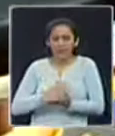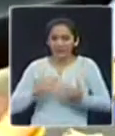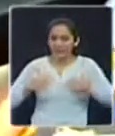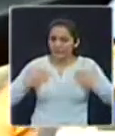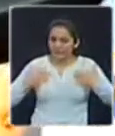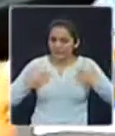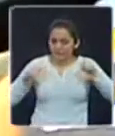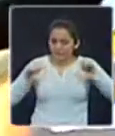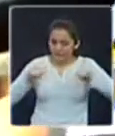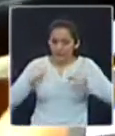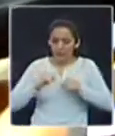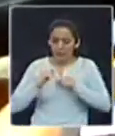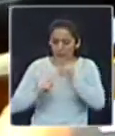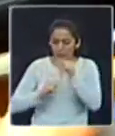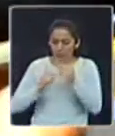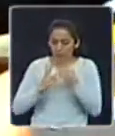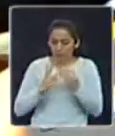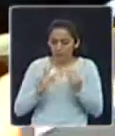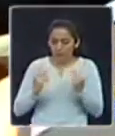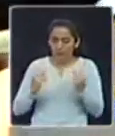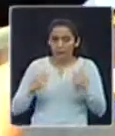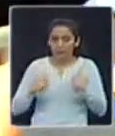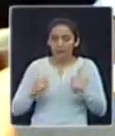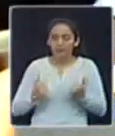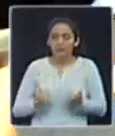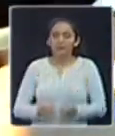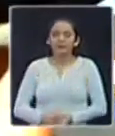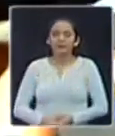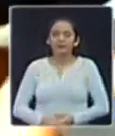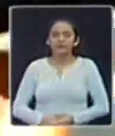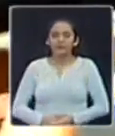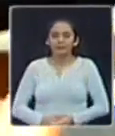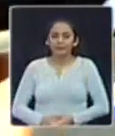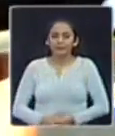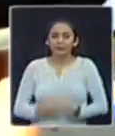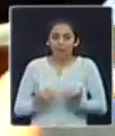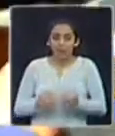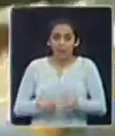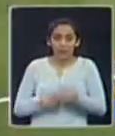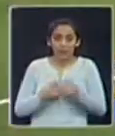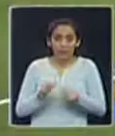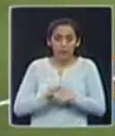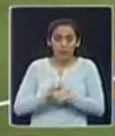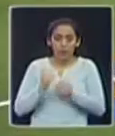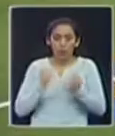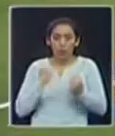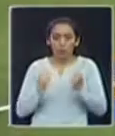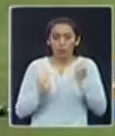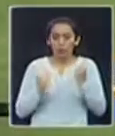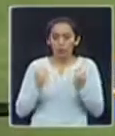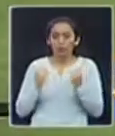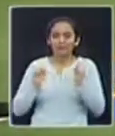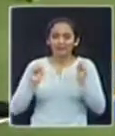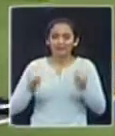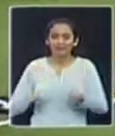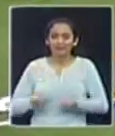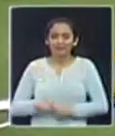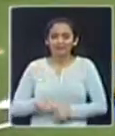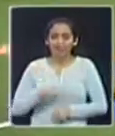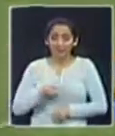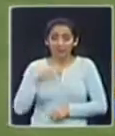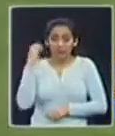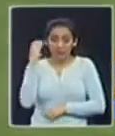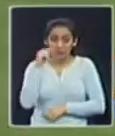porque me estoy recuperando muy bien y listo para para empezar a trotar ya los primeros avances el ex zaguero colombiano mostró su malestar